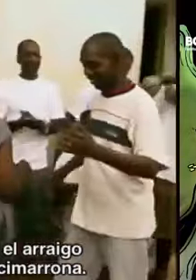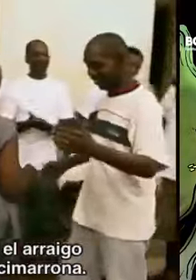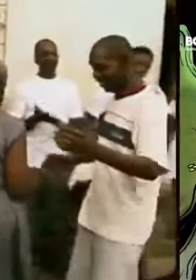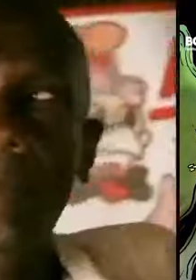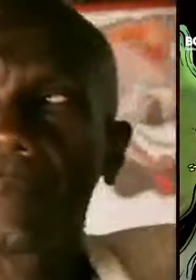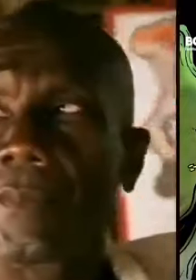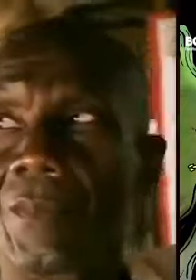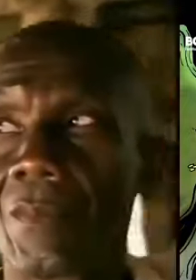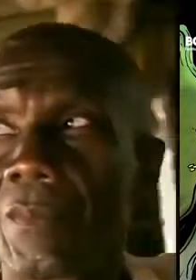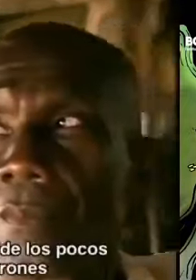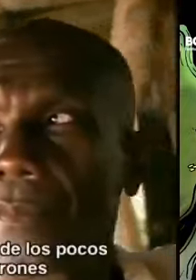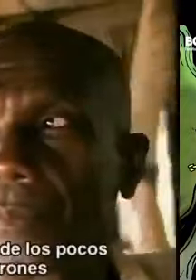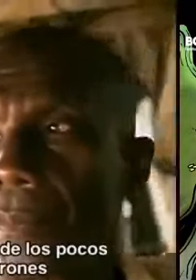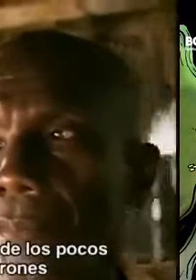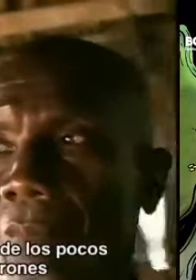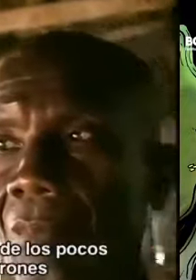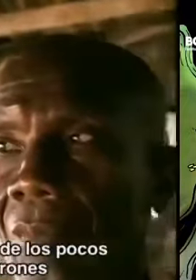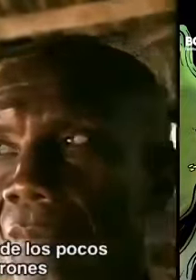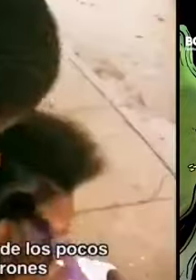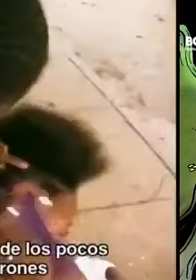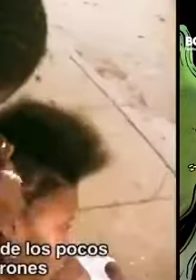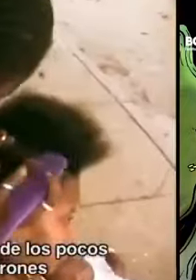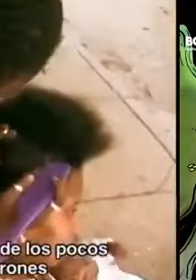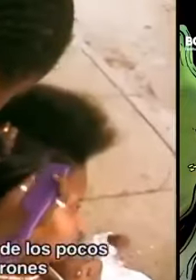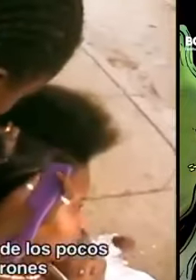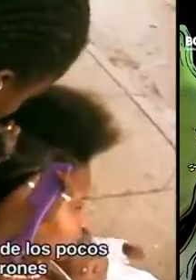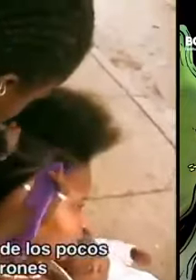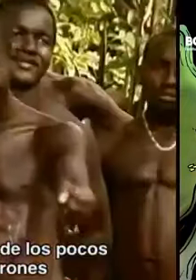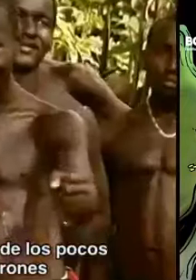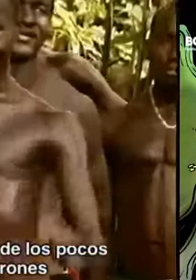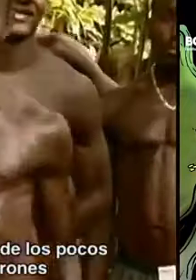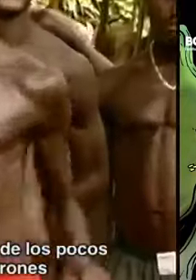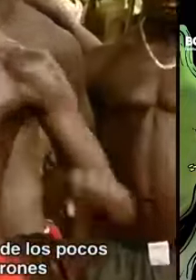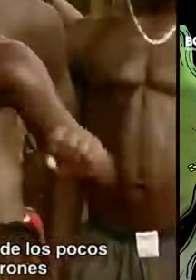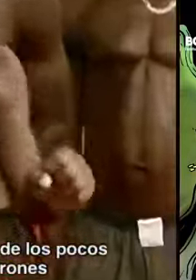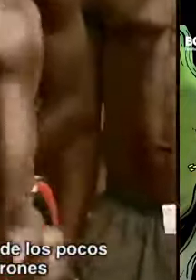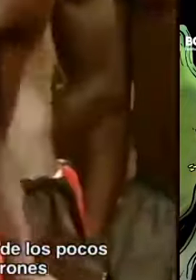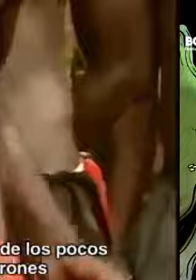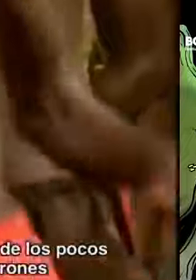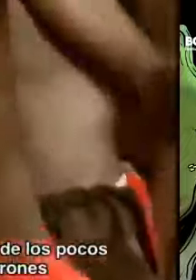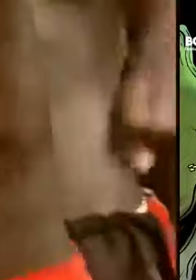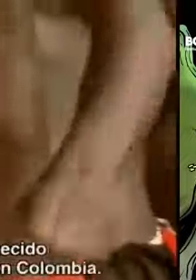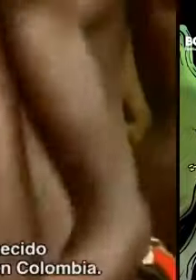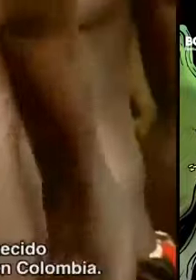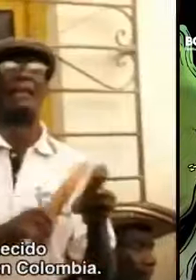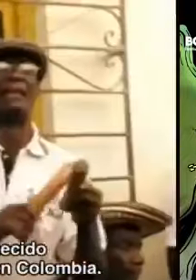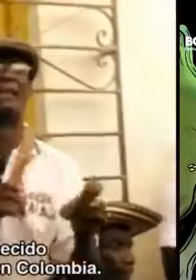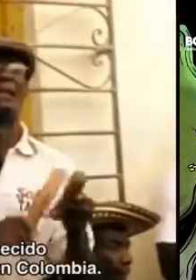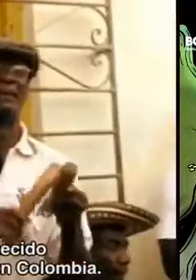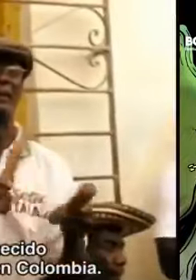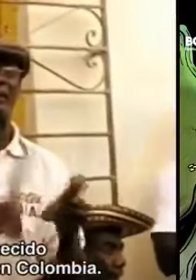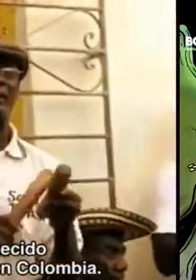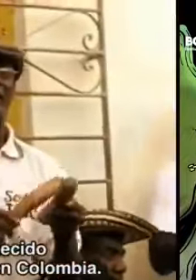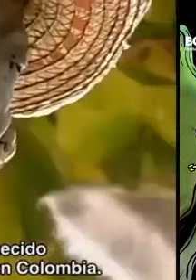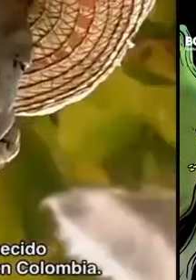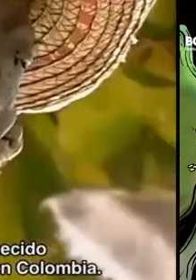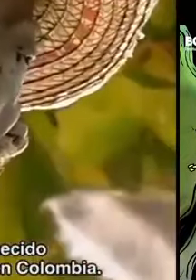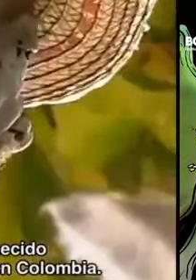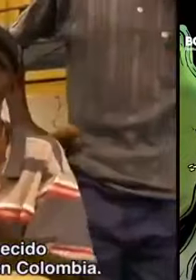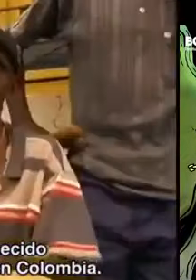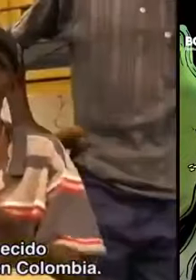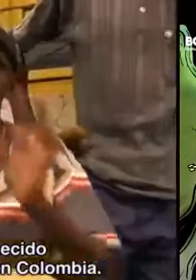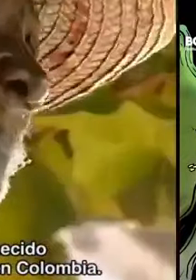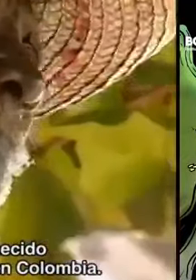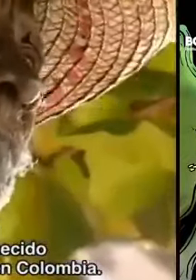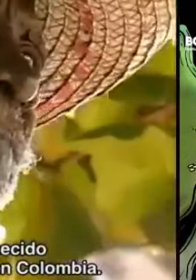suto. Potué macusa, Palenque agüe hacendá. Di Matiela, lo que se